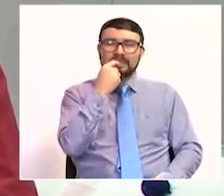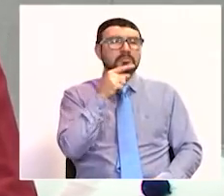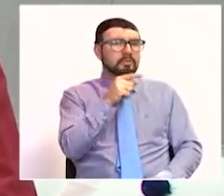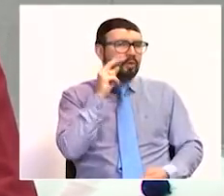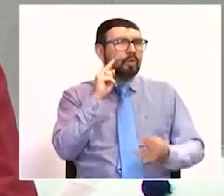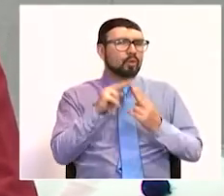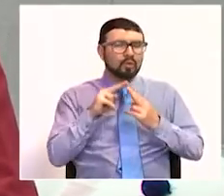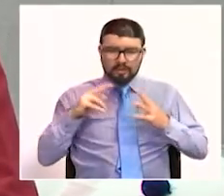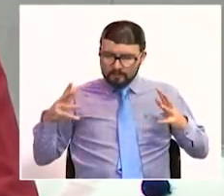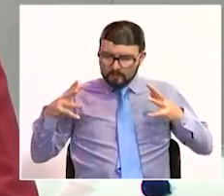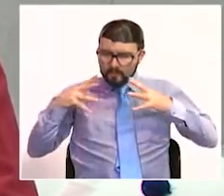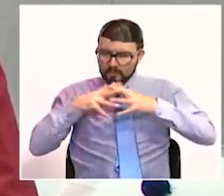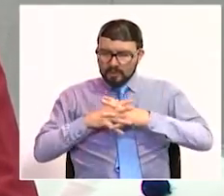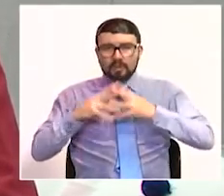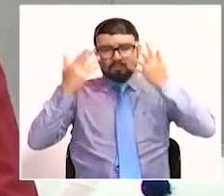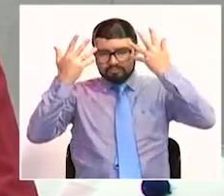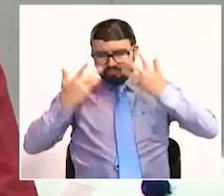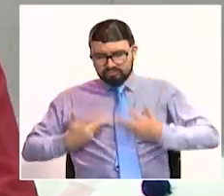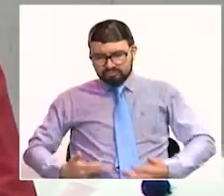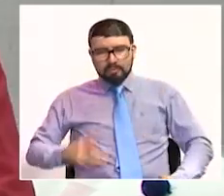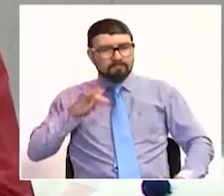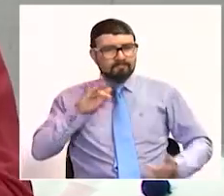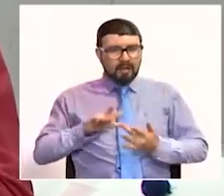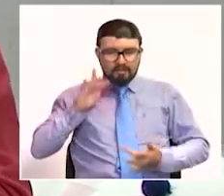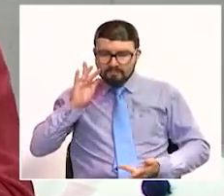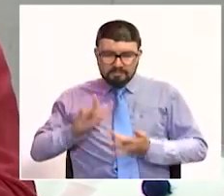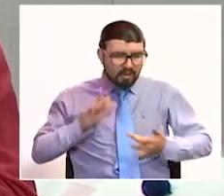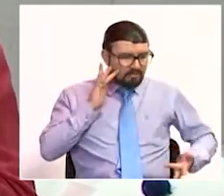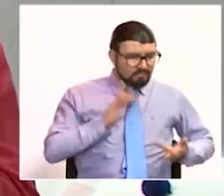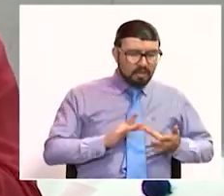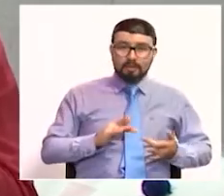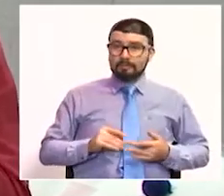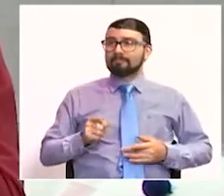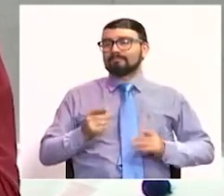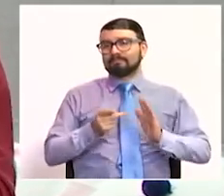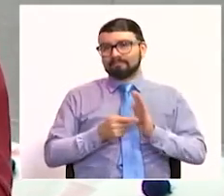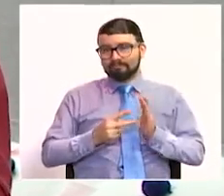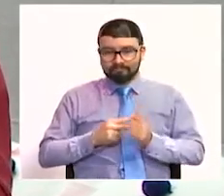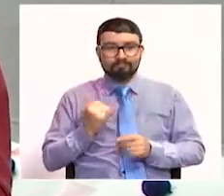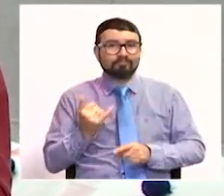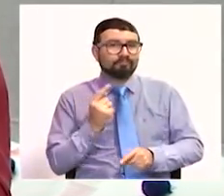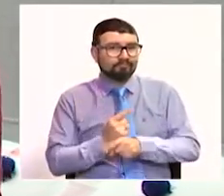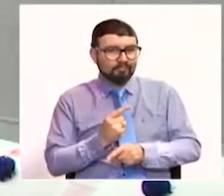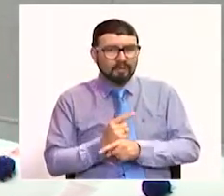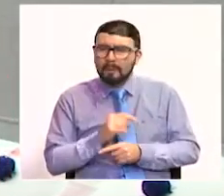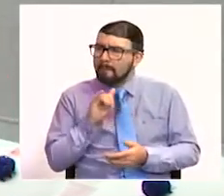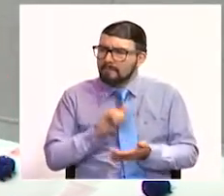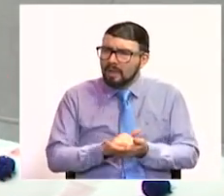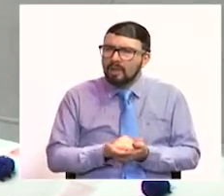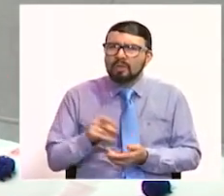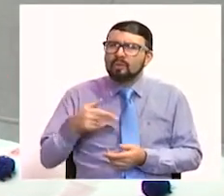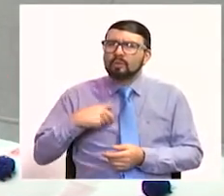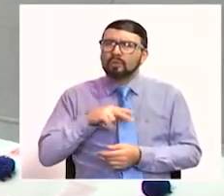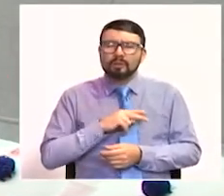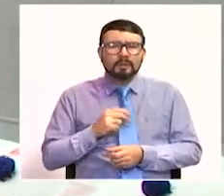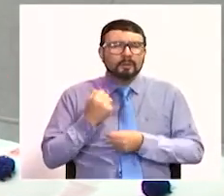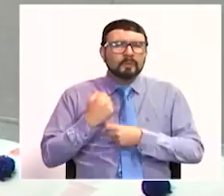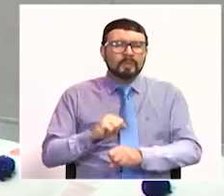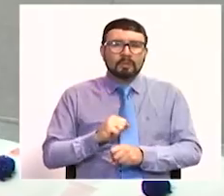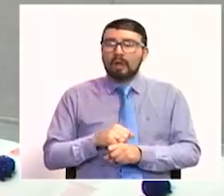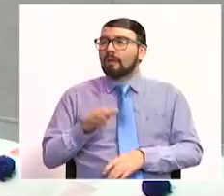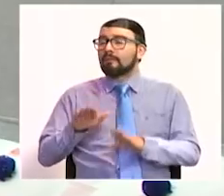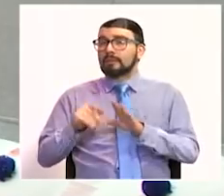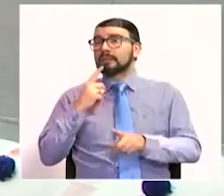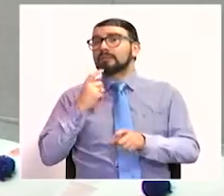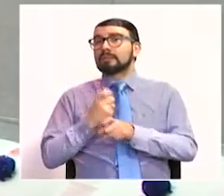de la odontología, como es la odontología neurofocal. Por eso, nosotros tratamos, y ha sido difícil muchas veces para la doctora